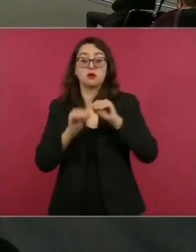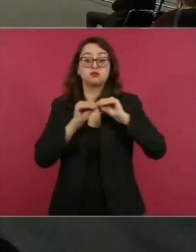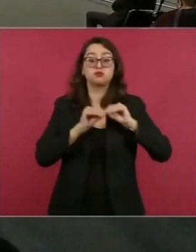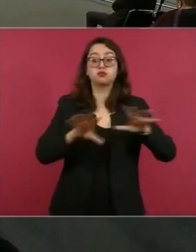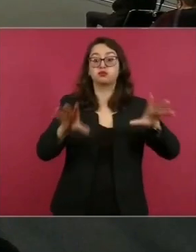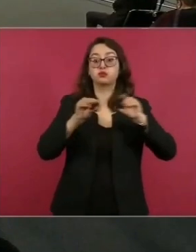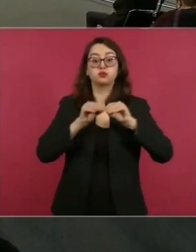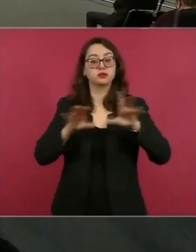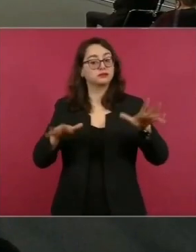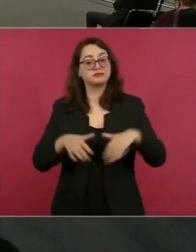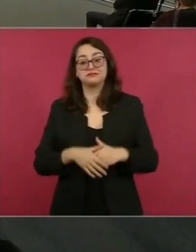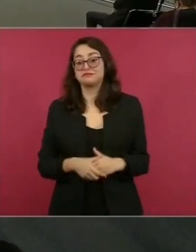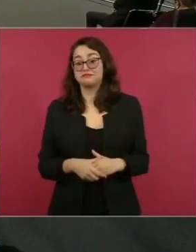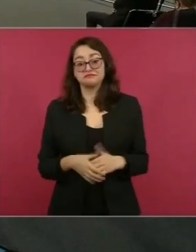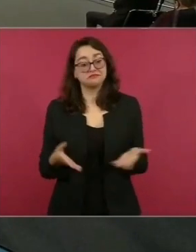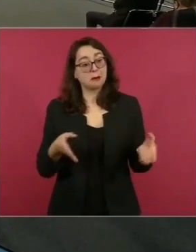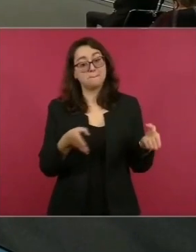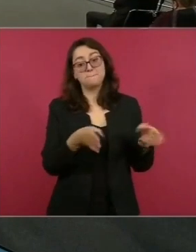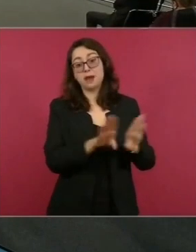voy a cancelar completamente